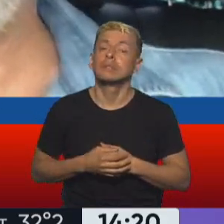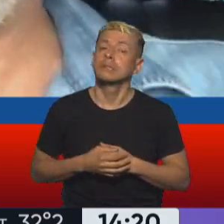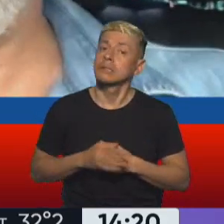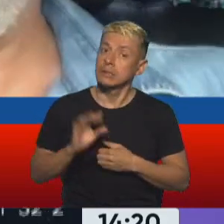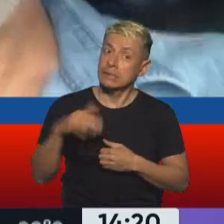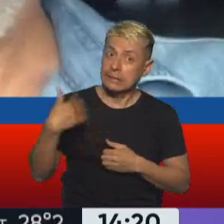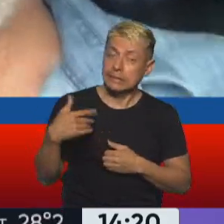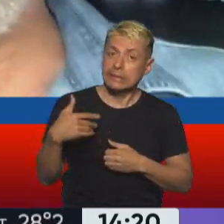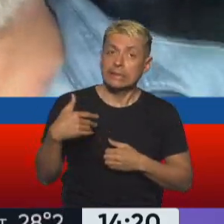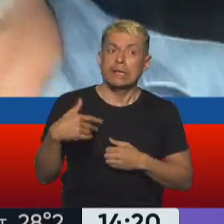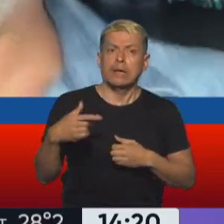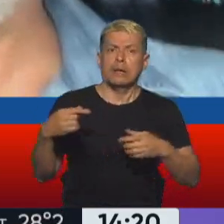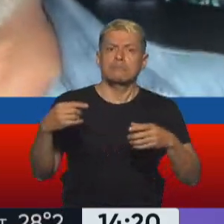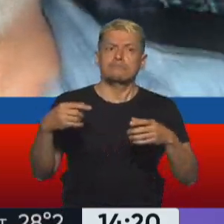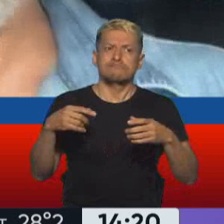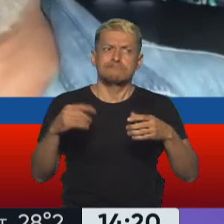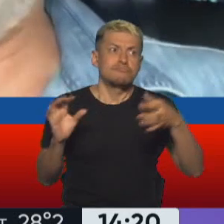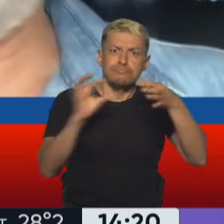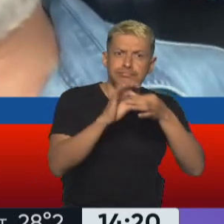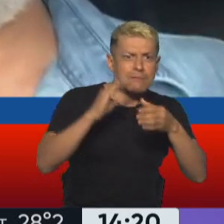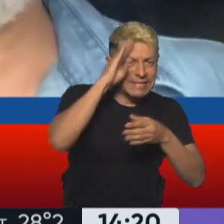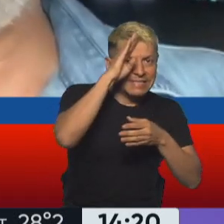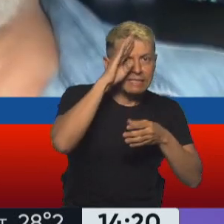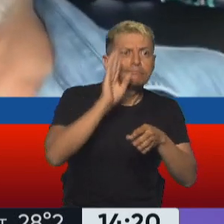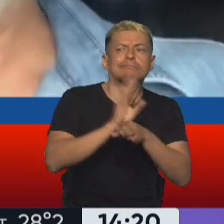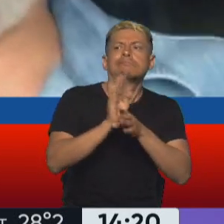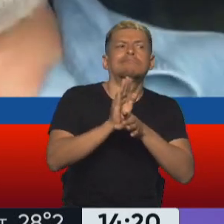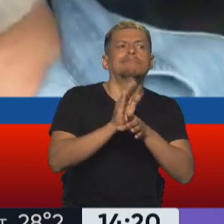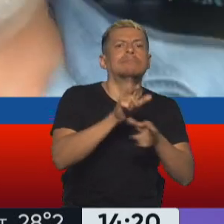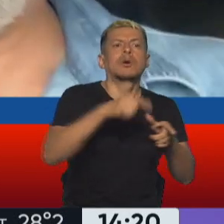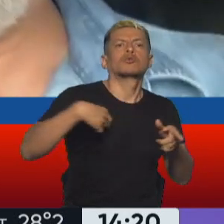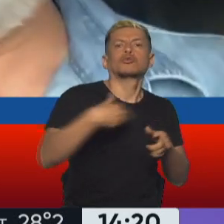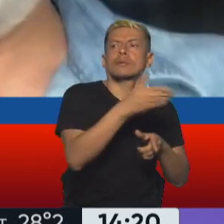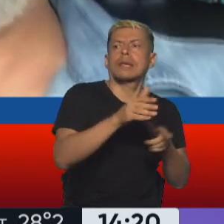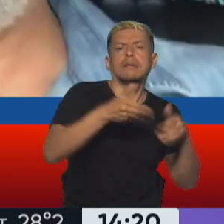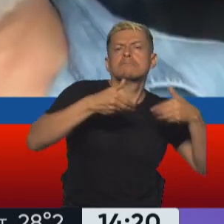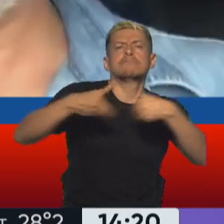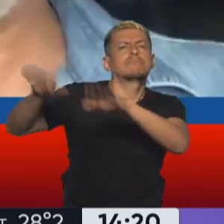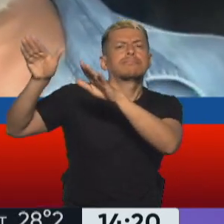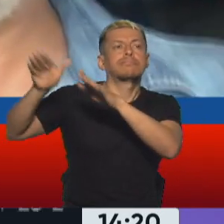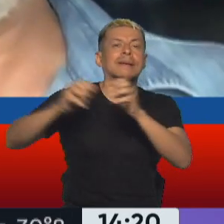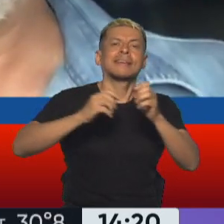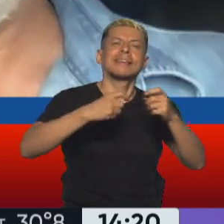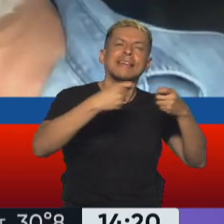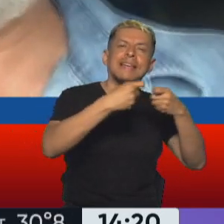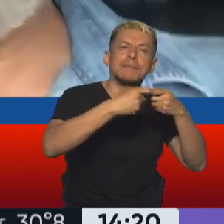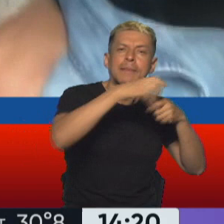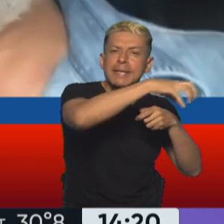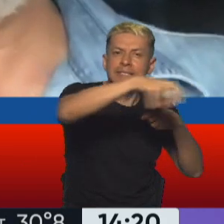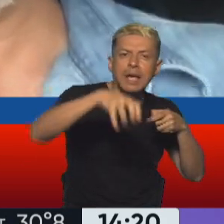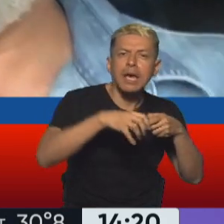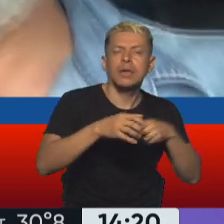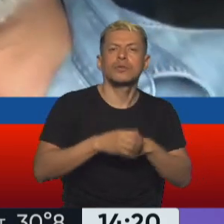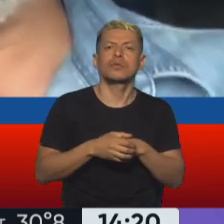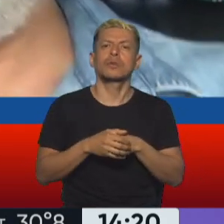dejaría aislados en el contexto político brasileño. No tienen apoyo de la mayor parte de los empresarios, no tienen apoyo en la